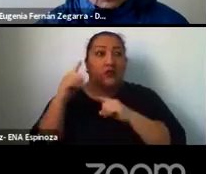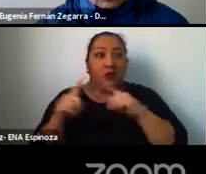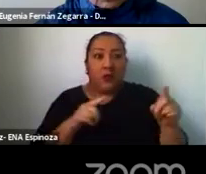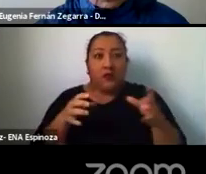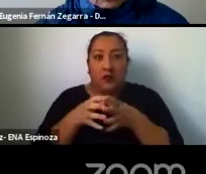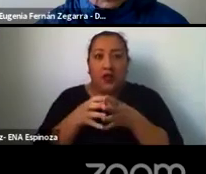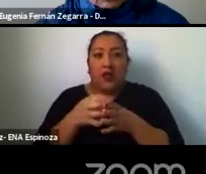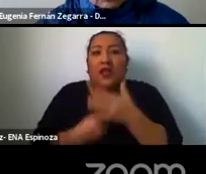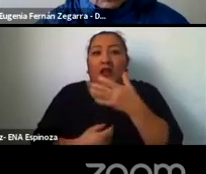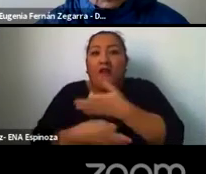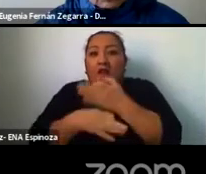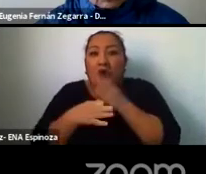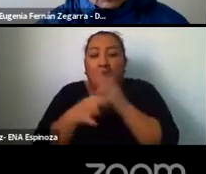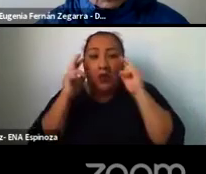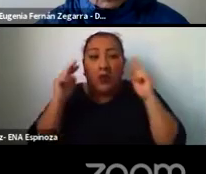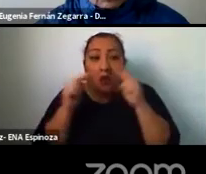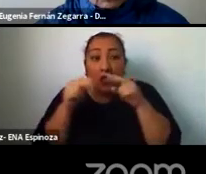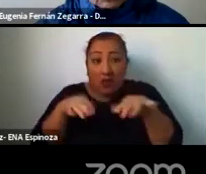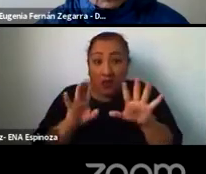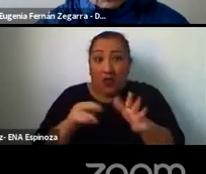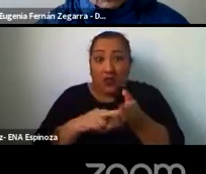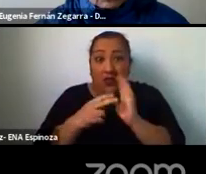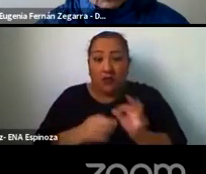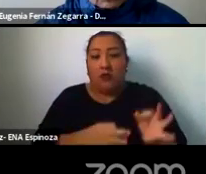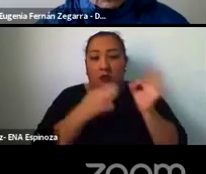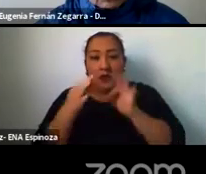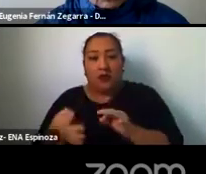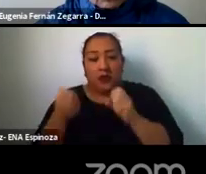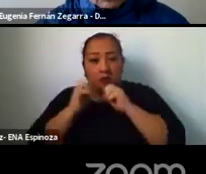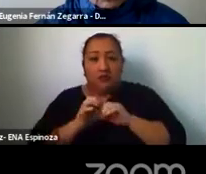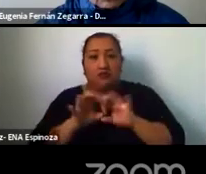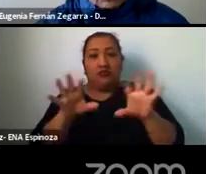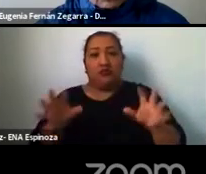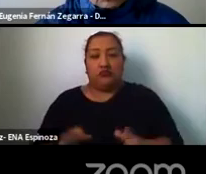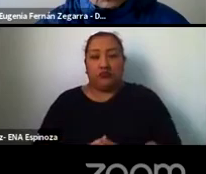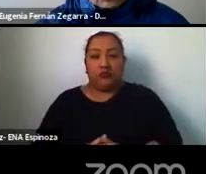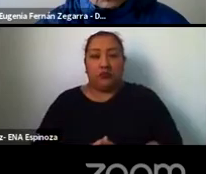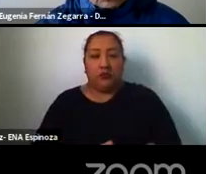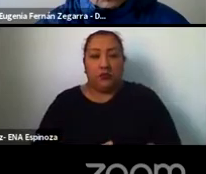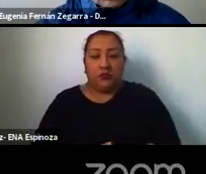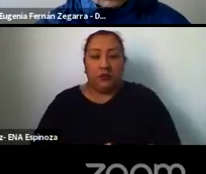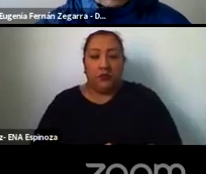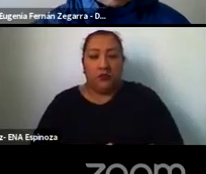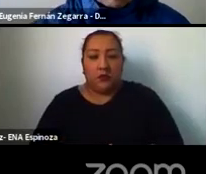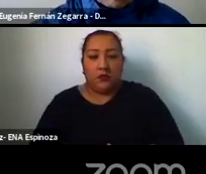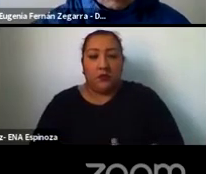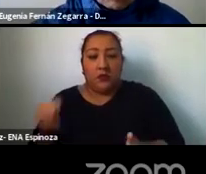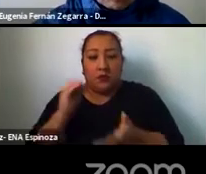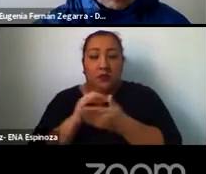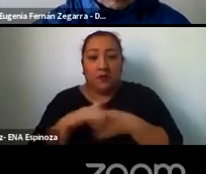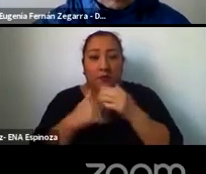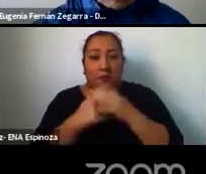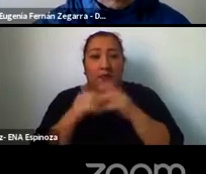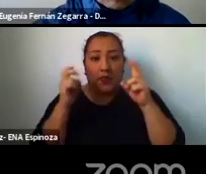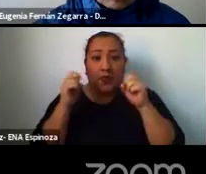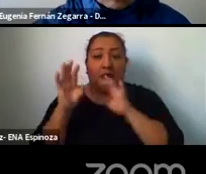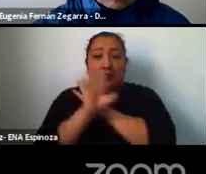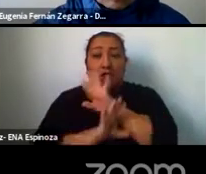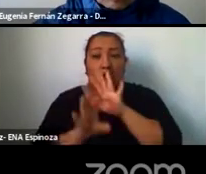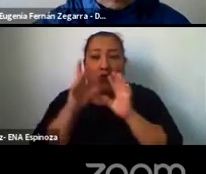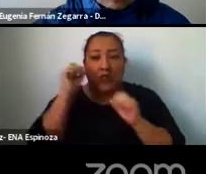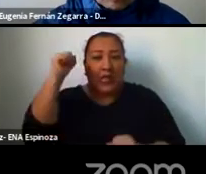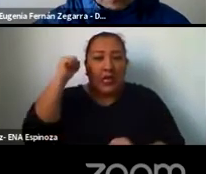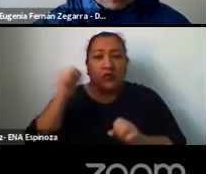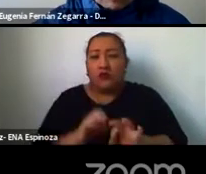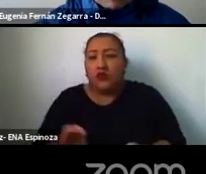qué condiciones se encuentran pasando esta pandemia. Además, dentro de la línea de protección, un derecho fundamental de